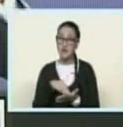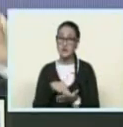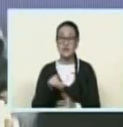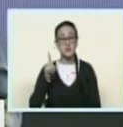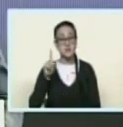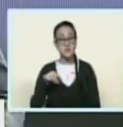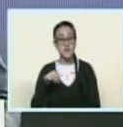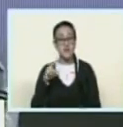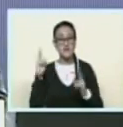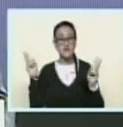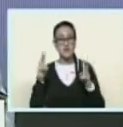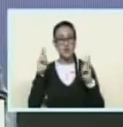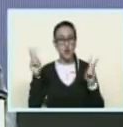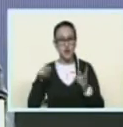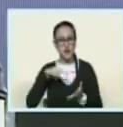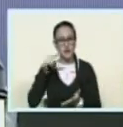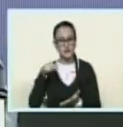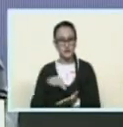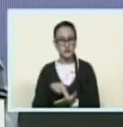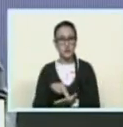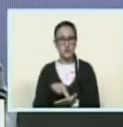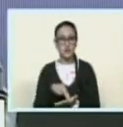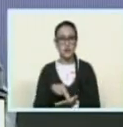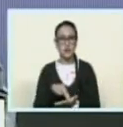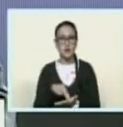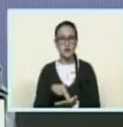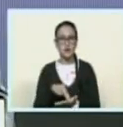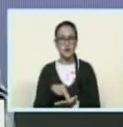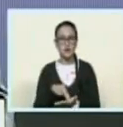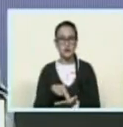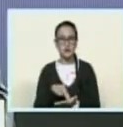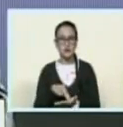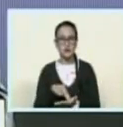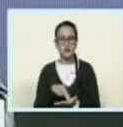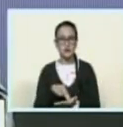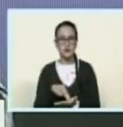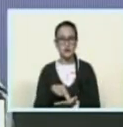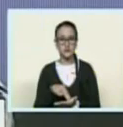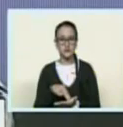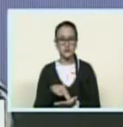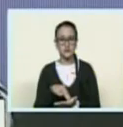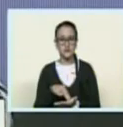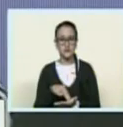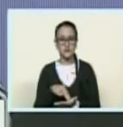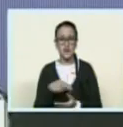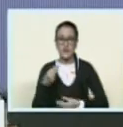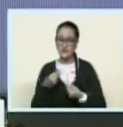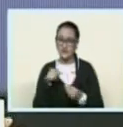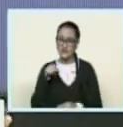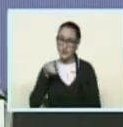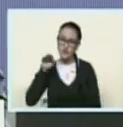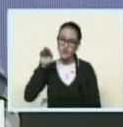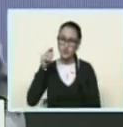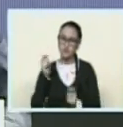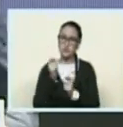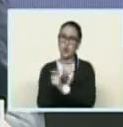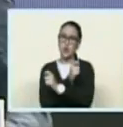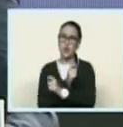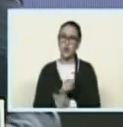esta victoria nacional que hemos alcanzado, nos permite aspirar a hacer ese futuro